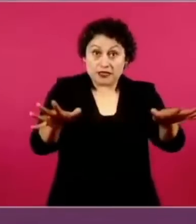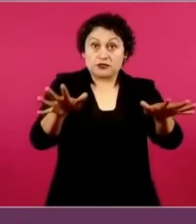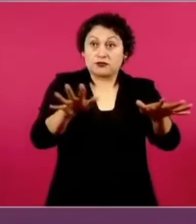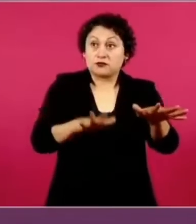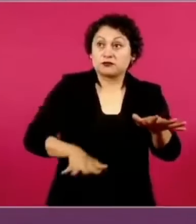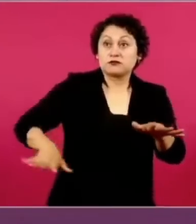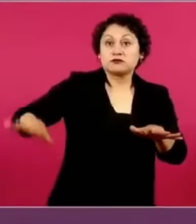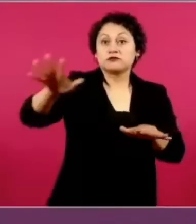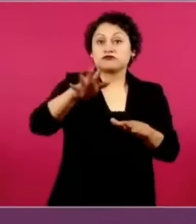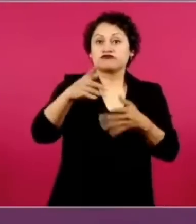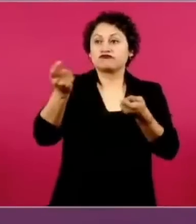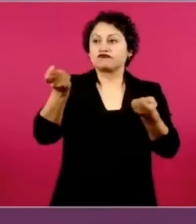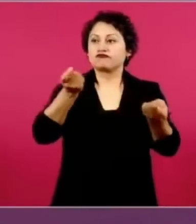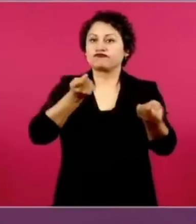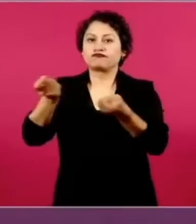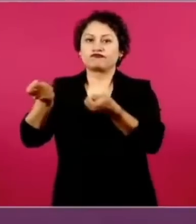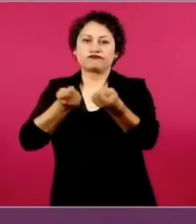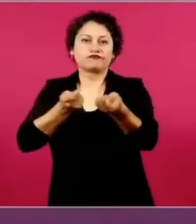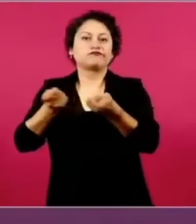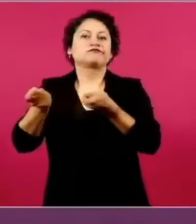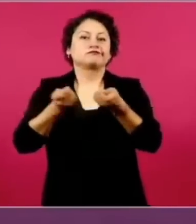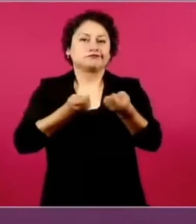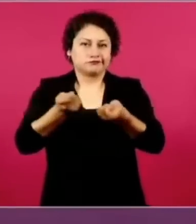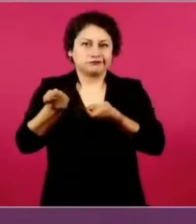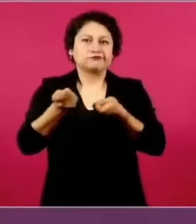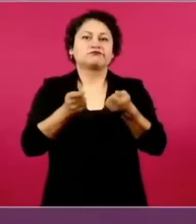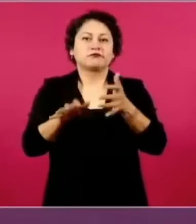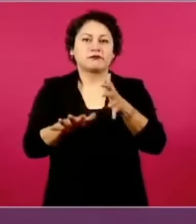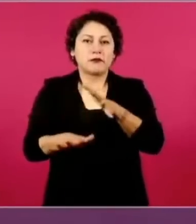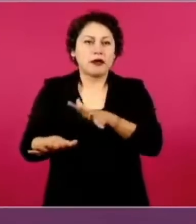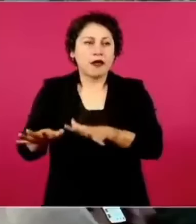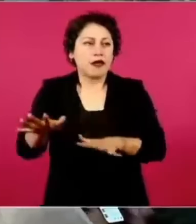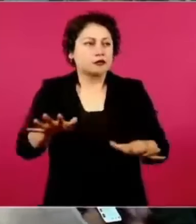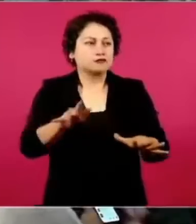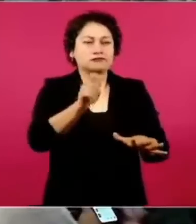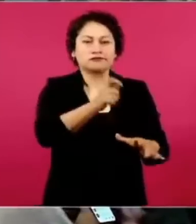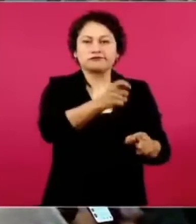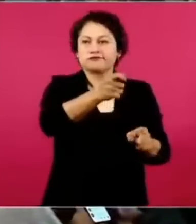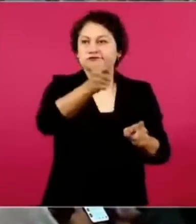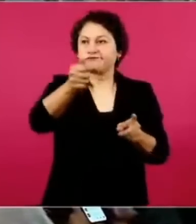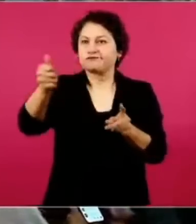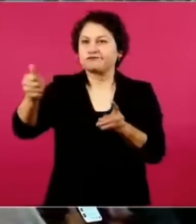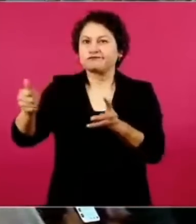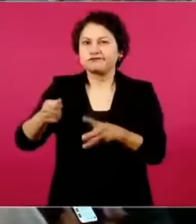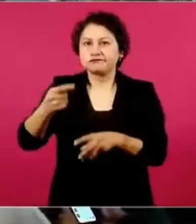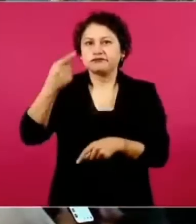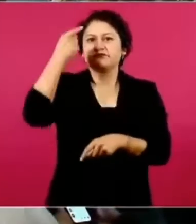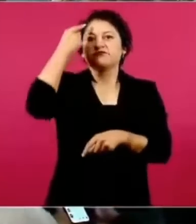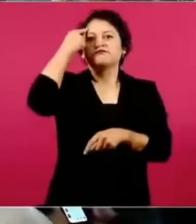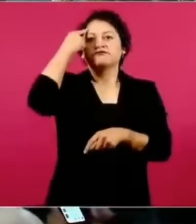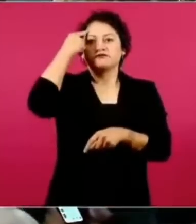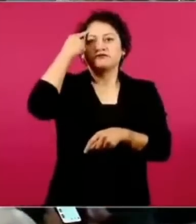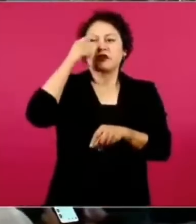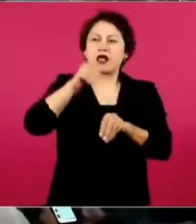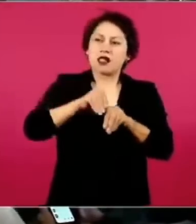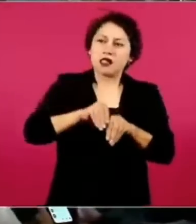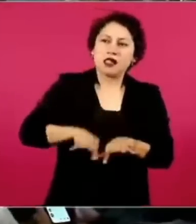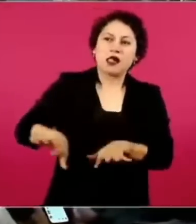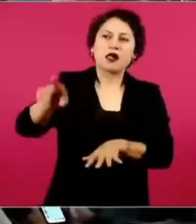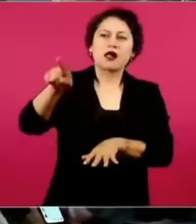fundamental de control, de manipulación de los pueblos?